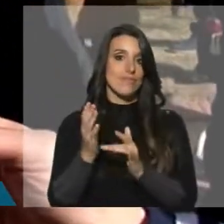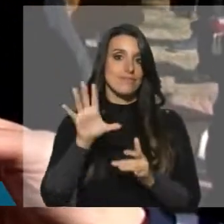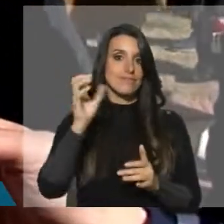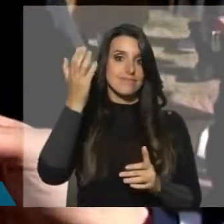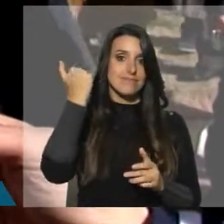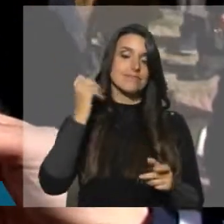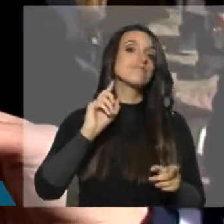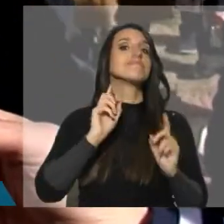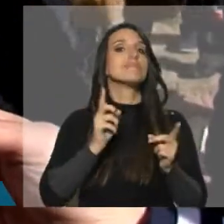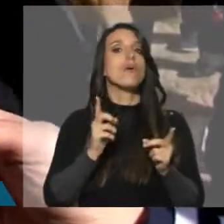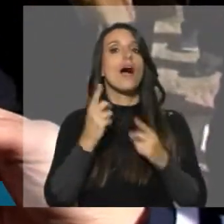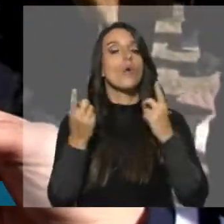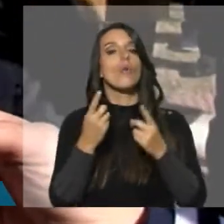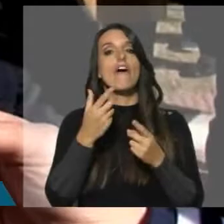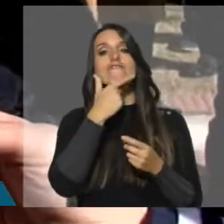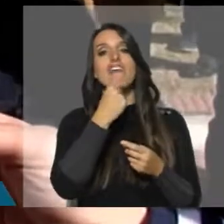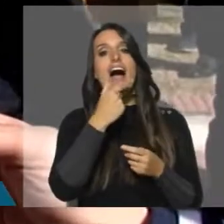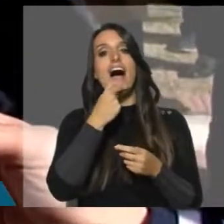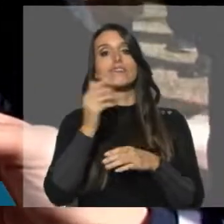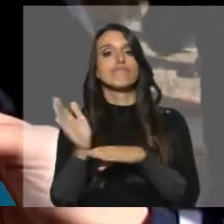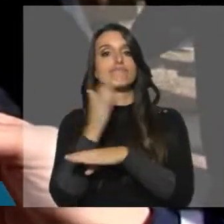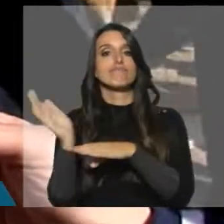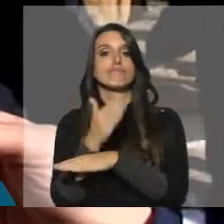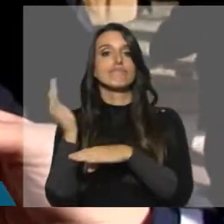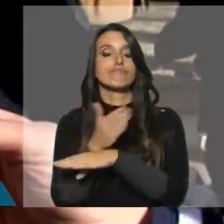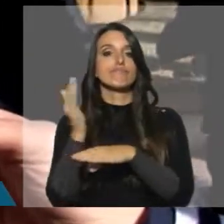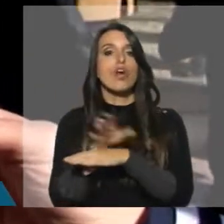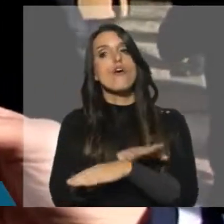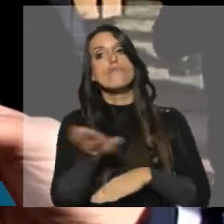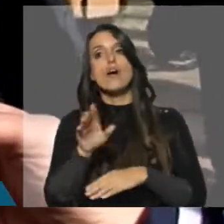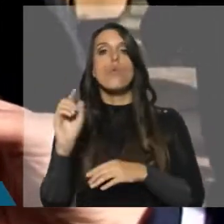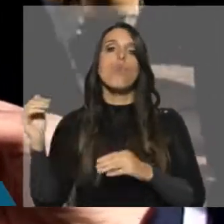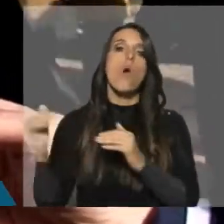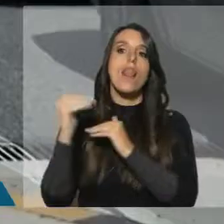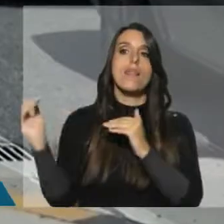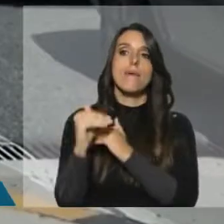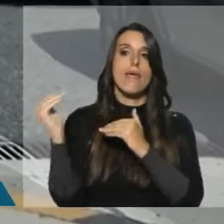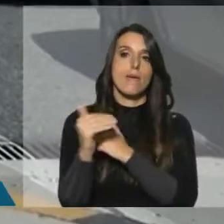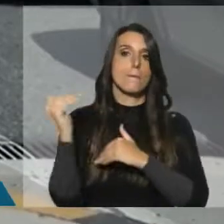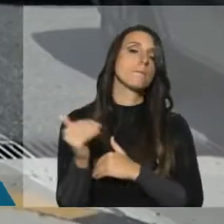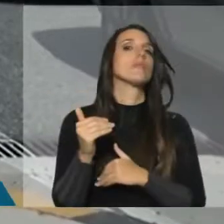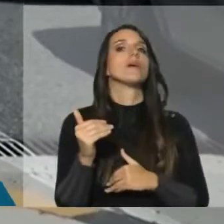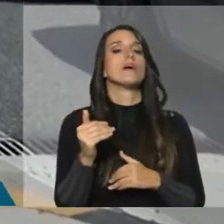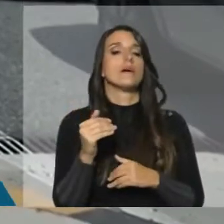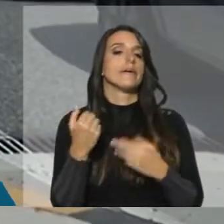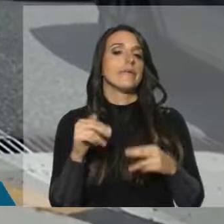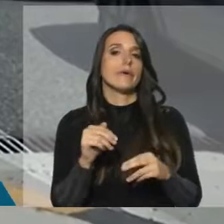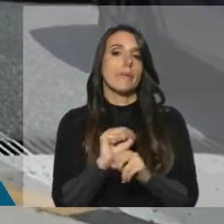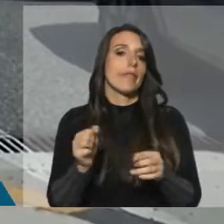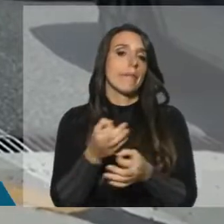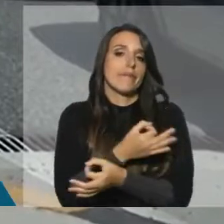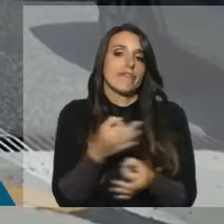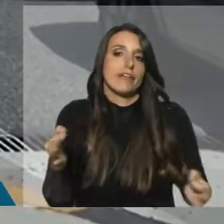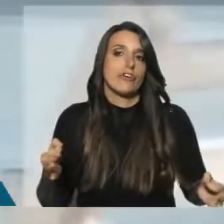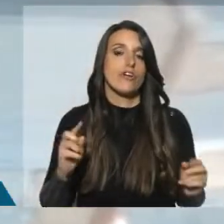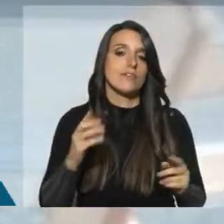alguna decisión que facilitó el retorno al país en forma ágil. Nunca se logra el 100%, cuando uno sale de turismo